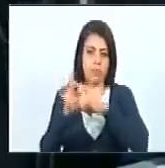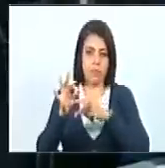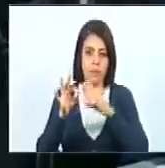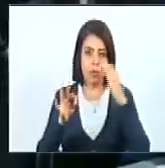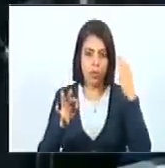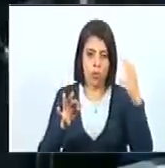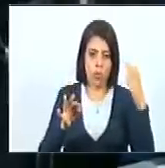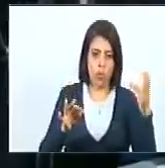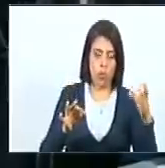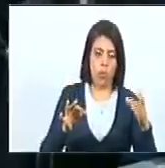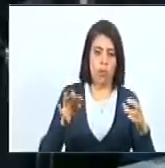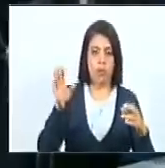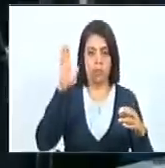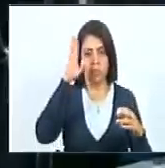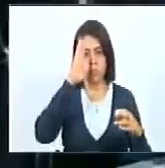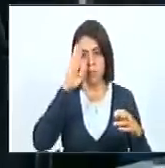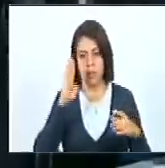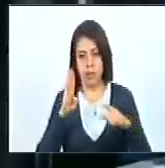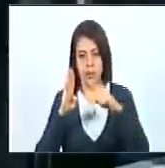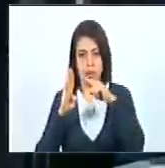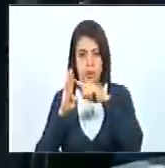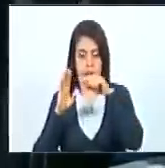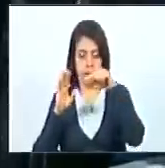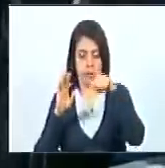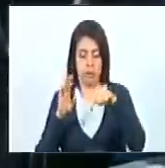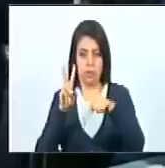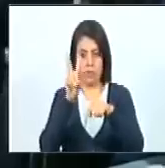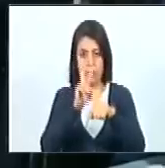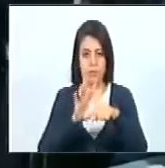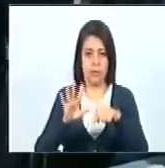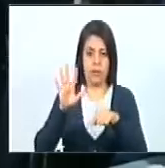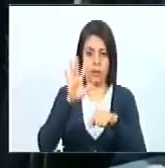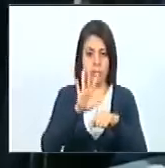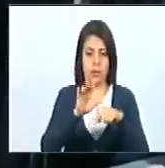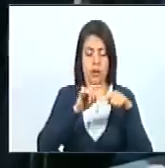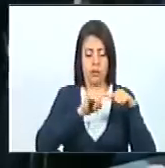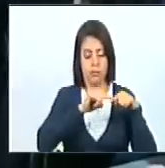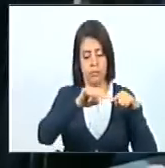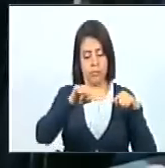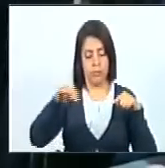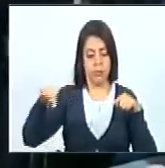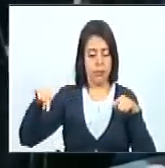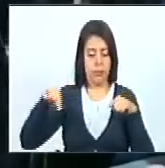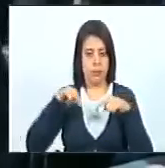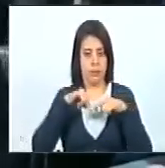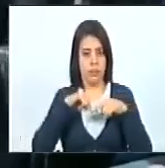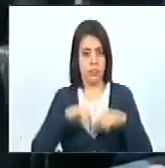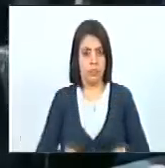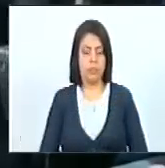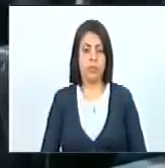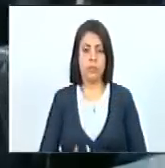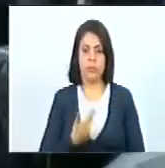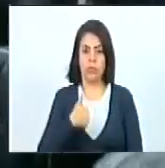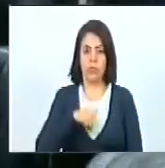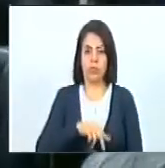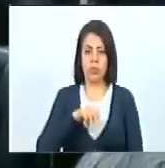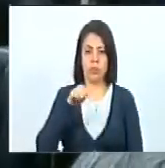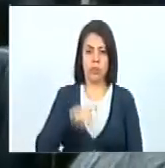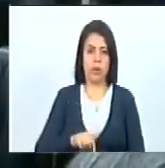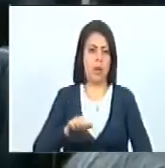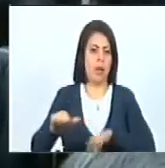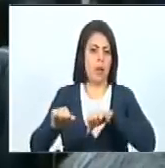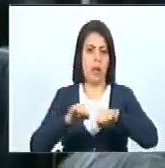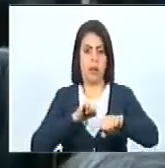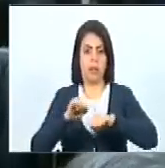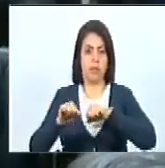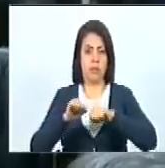allá en el Amazonas, con Colombia, Brasil y Venezuela, hemos tomado estas